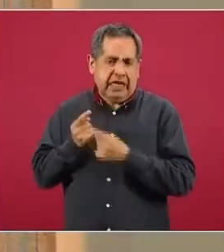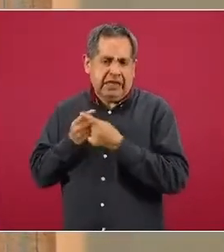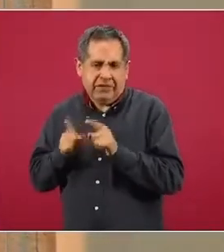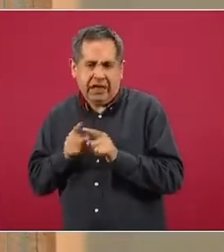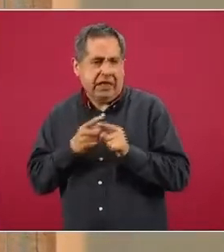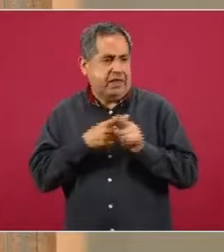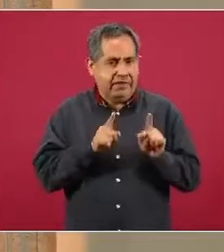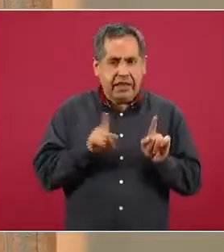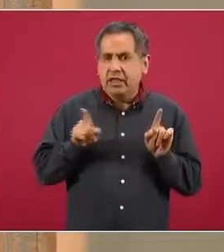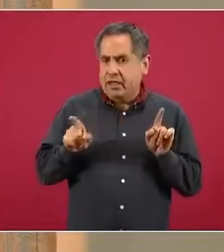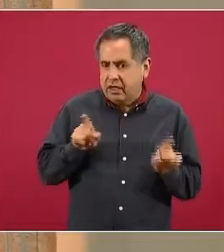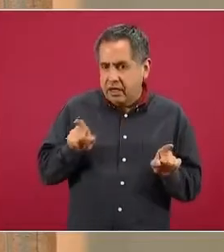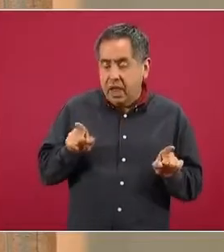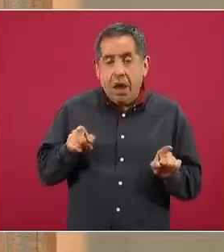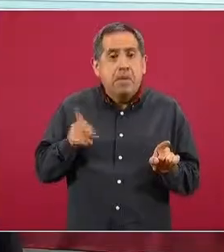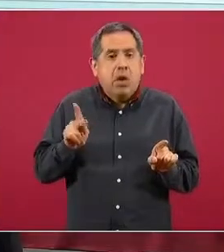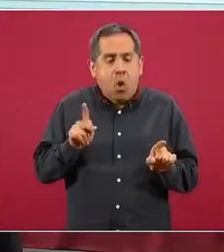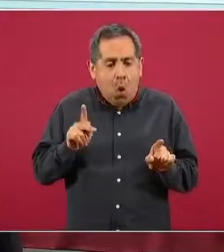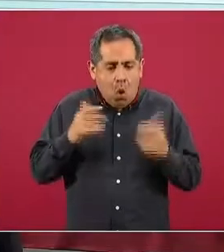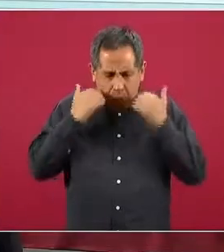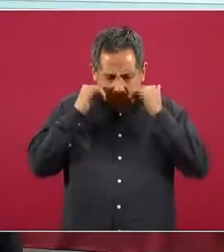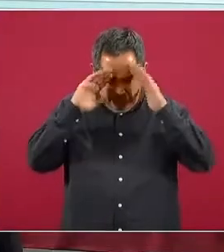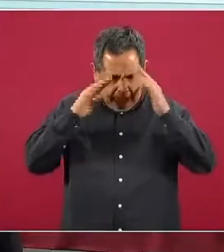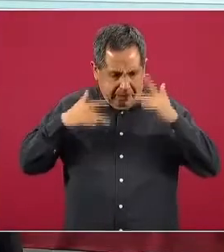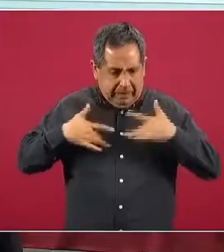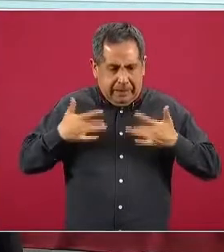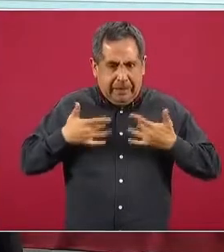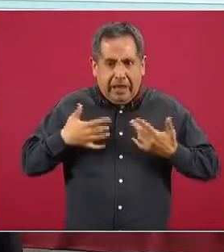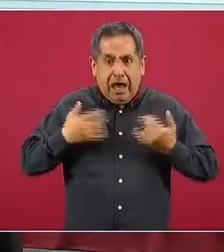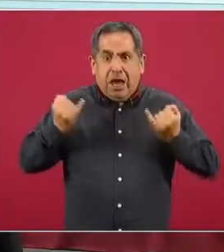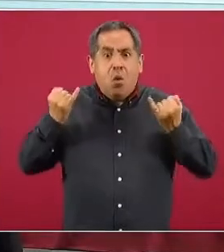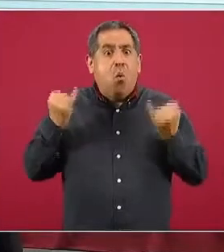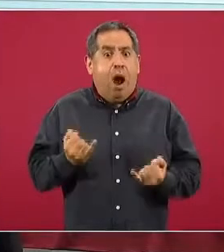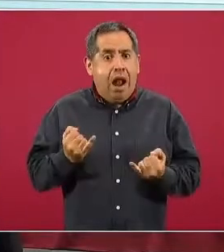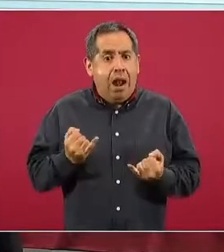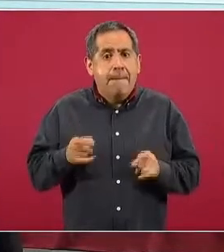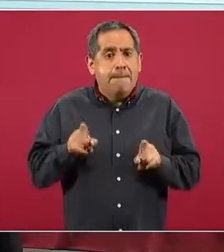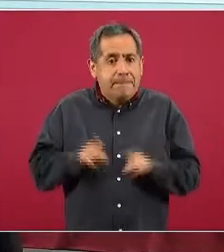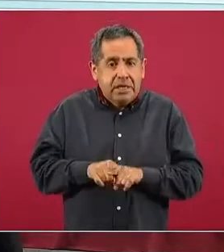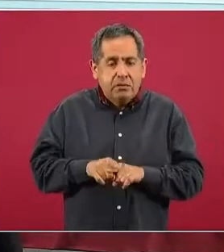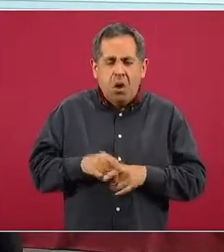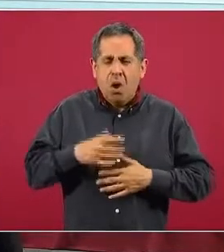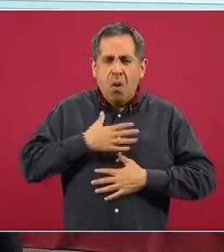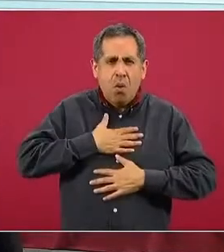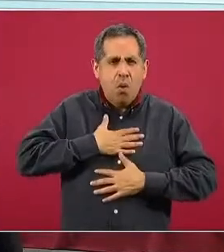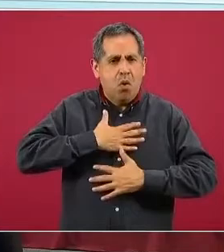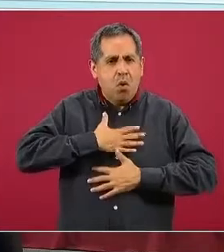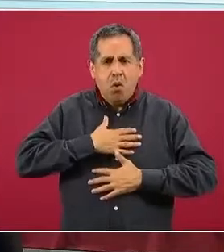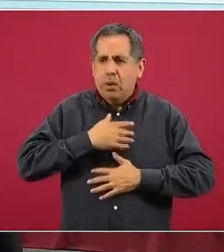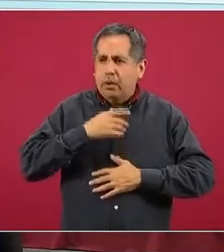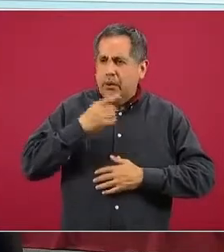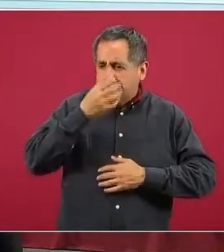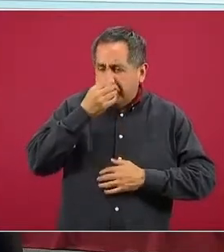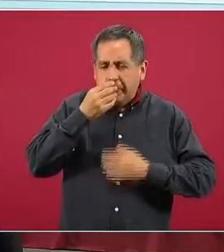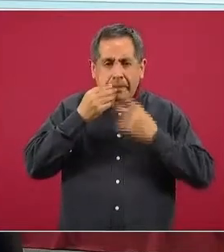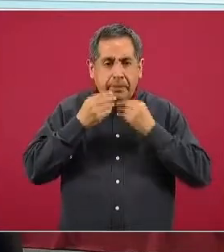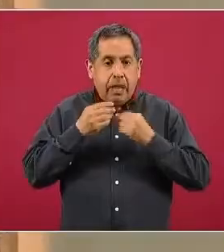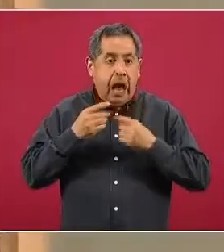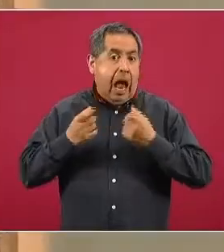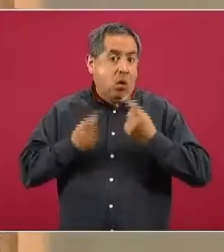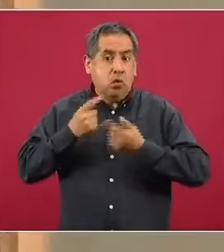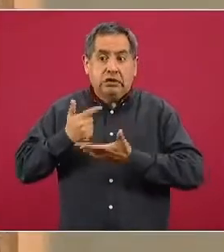diferentes, pero que tienen la misma presentación clínica, con afección de las vías respiratorias y en los casos graves con